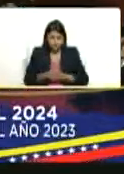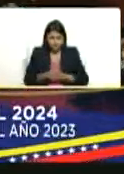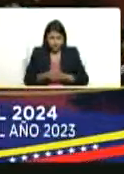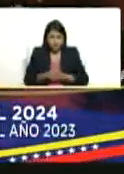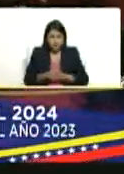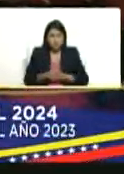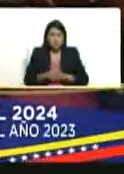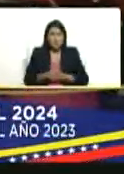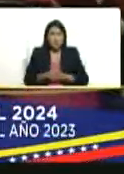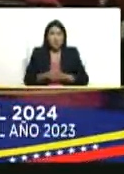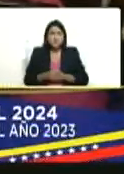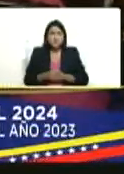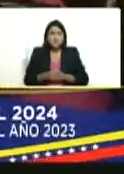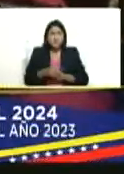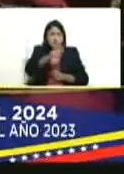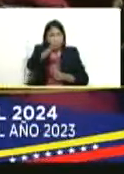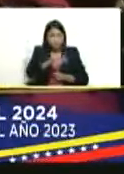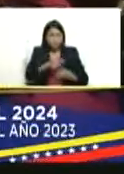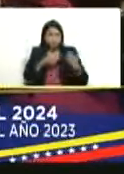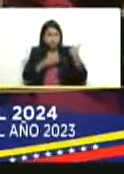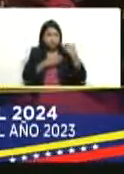y con sus sirvientes.